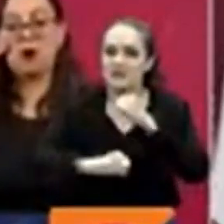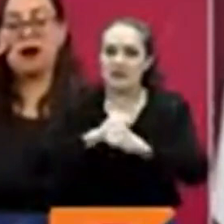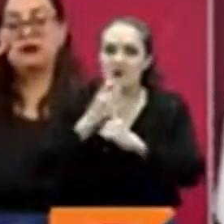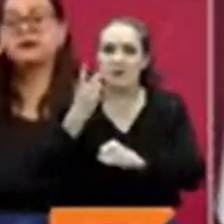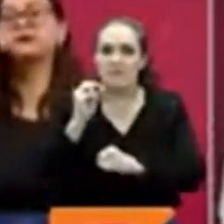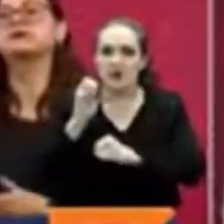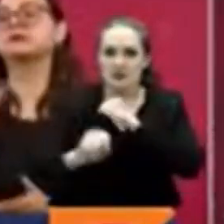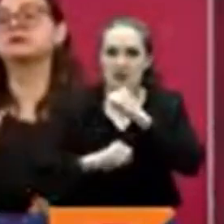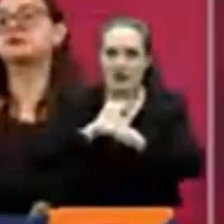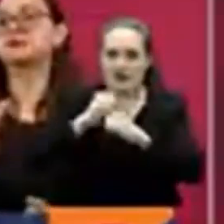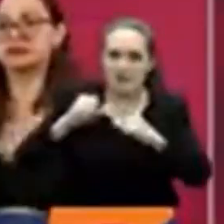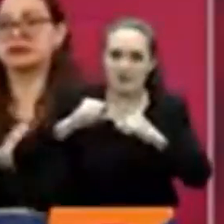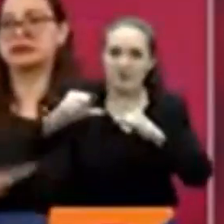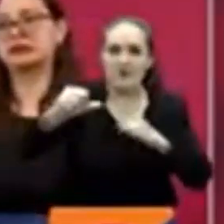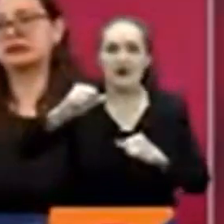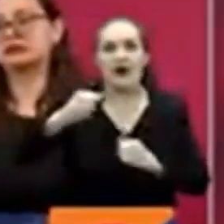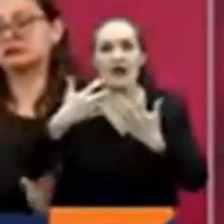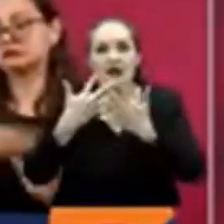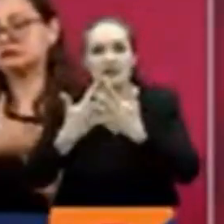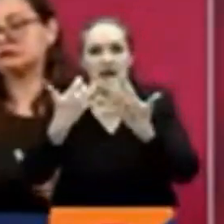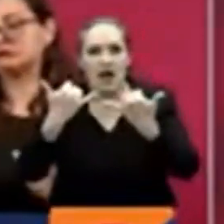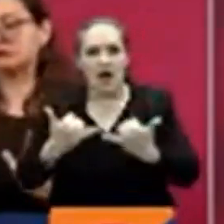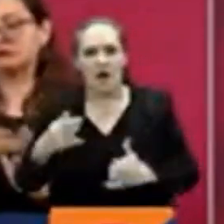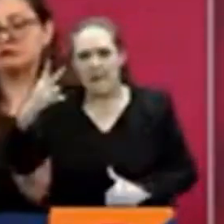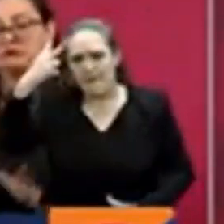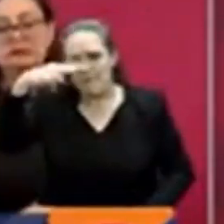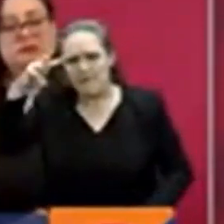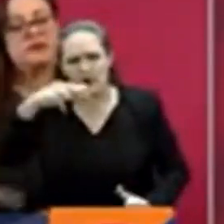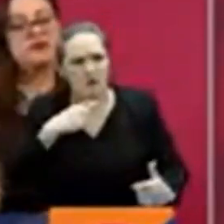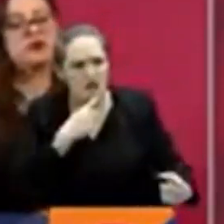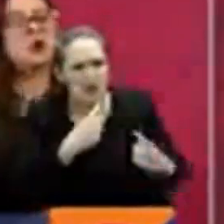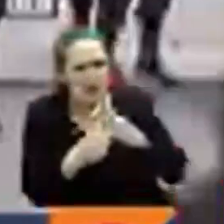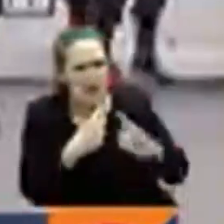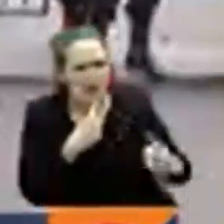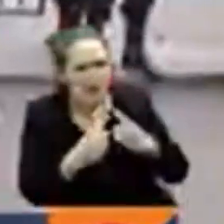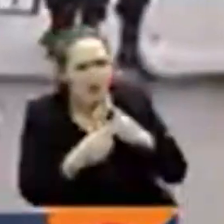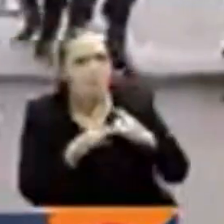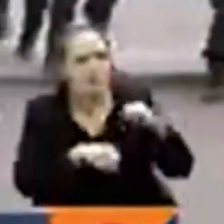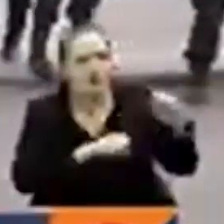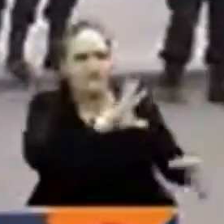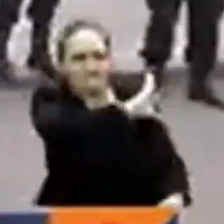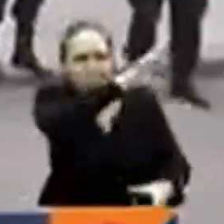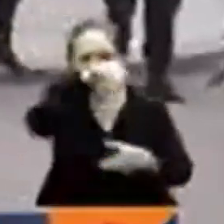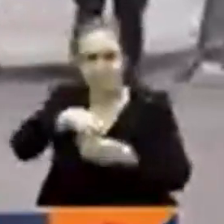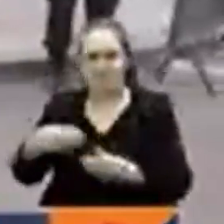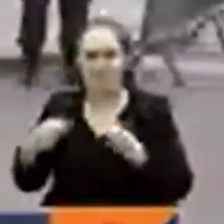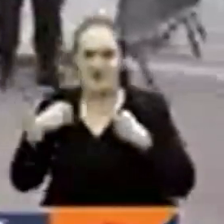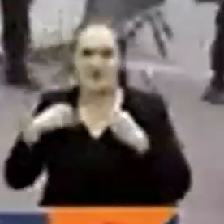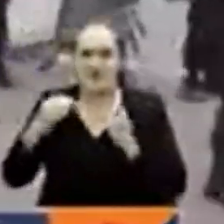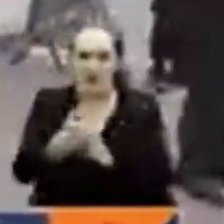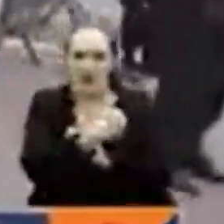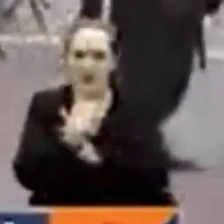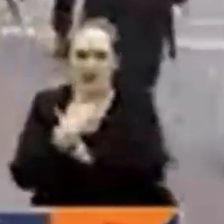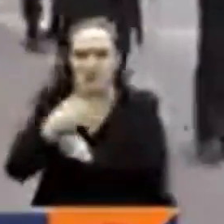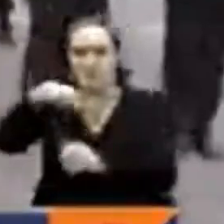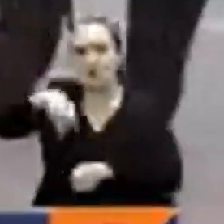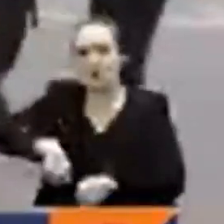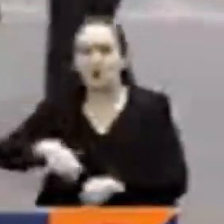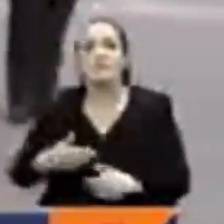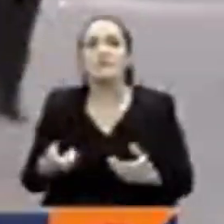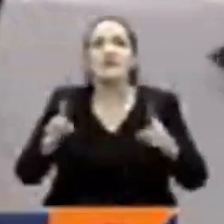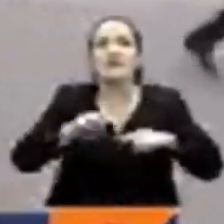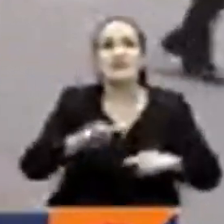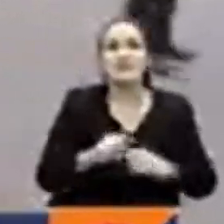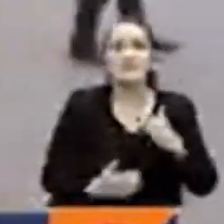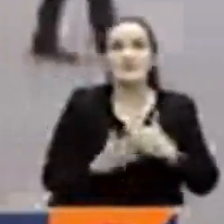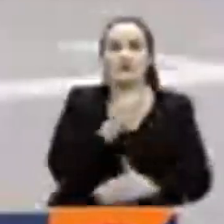el gobierno de México está realizando consultas con el nuevo gobierno para otorgarle asilo político. Entre tanto, la nueva presidenta Dina Boluarte llamó a una tregua política